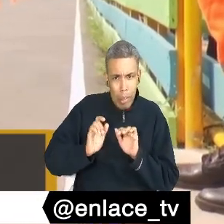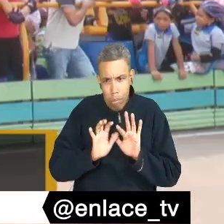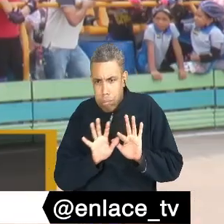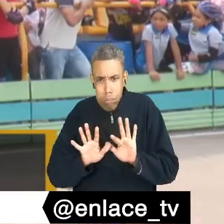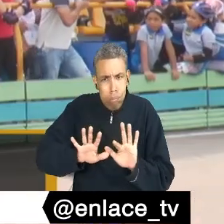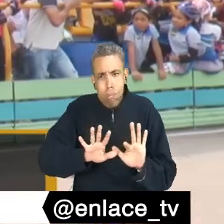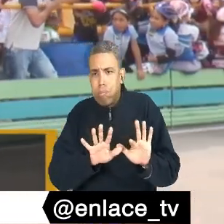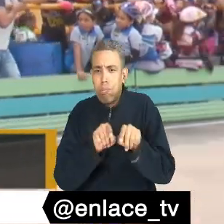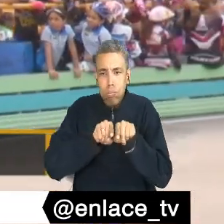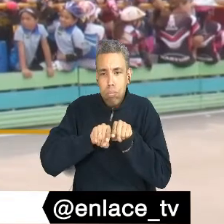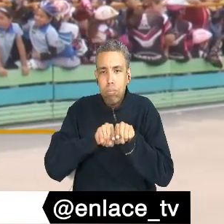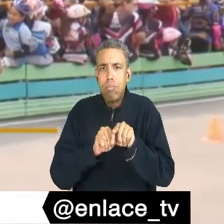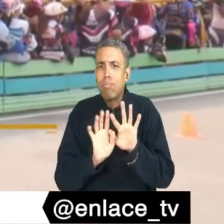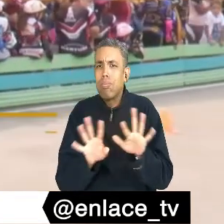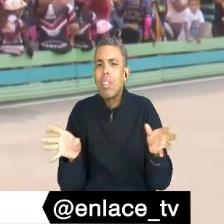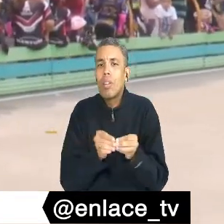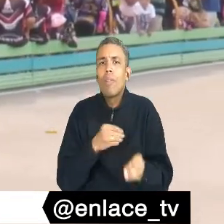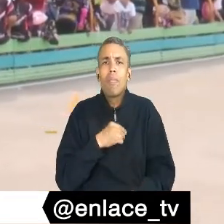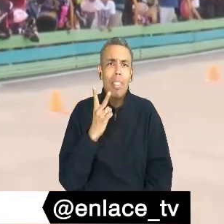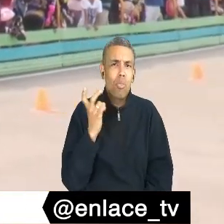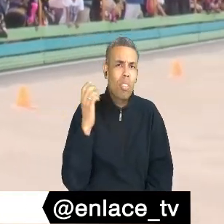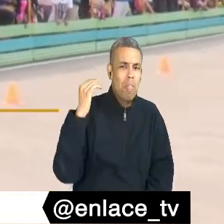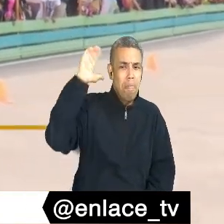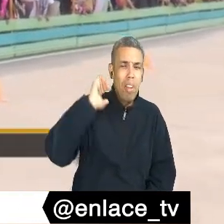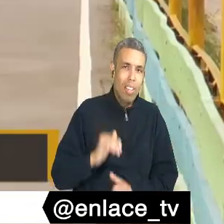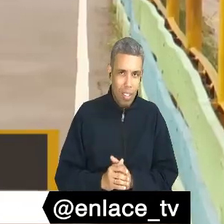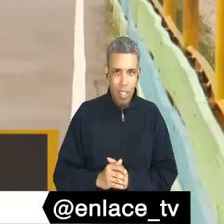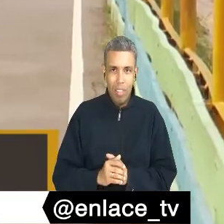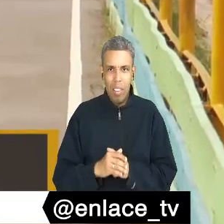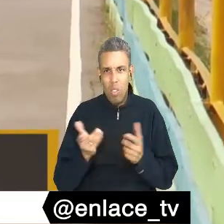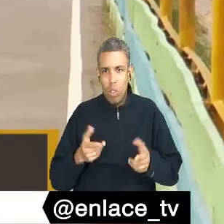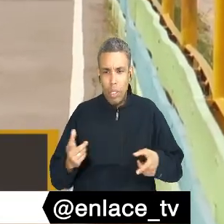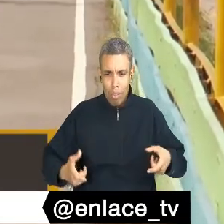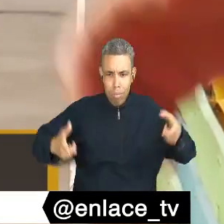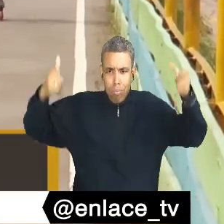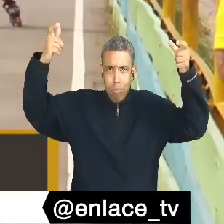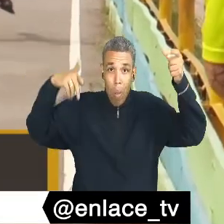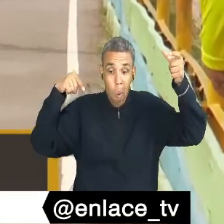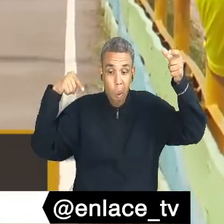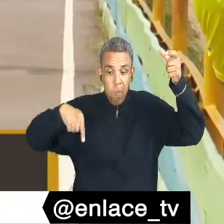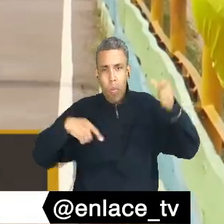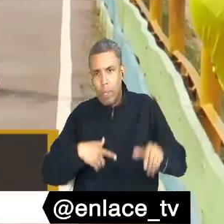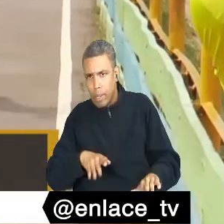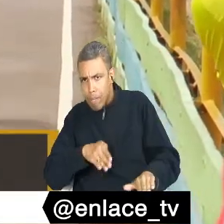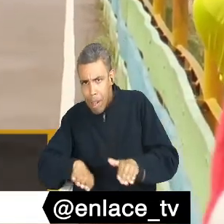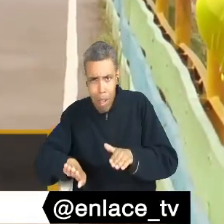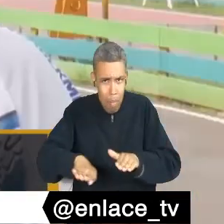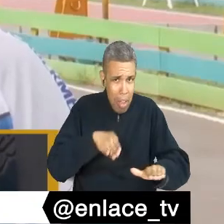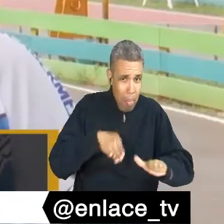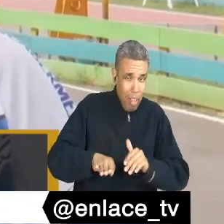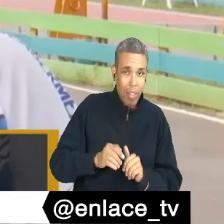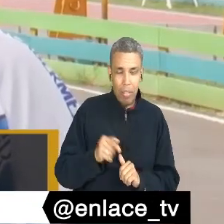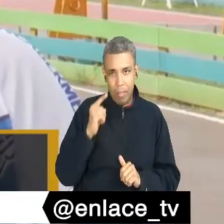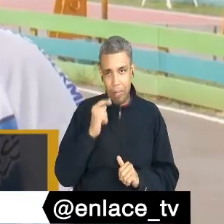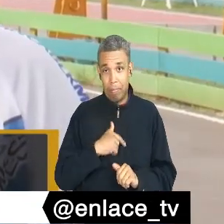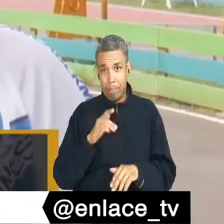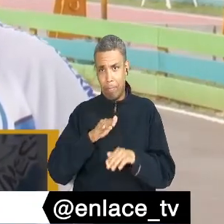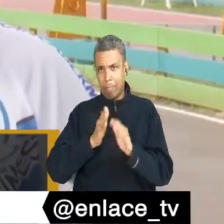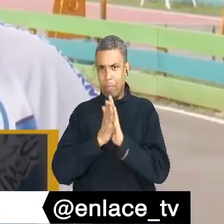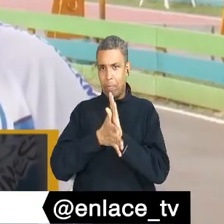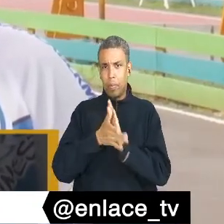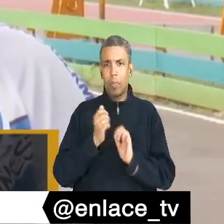el Festival de Escuelas de esta disciplina que se desarrolló en el Patinódromo de la Villa Olímpica. Están compitiendo chicos desde los 4 años